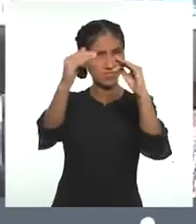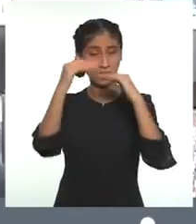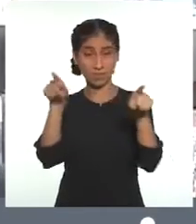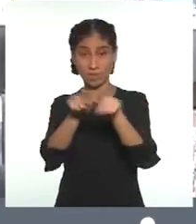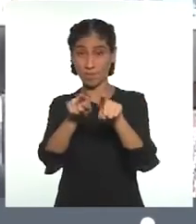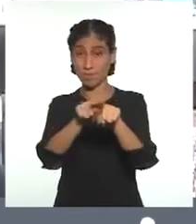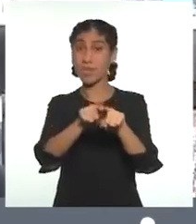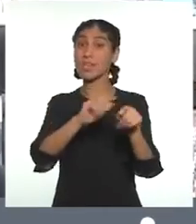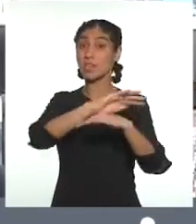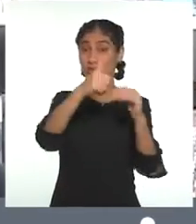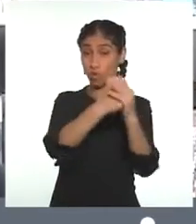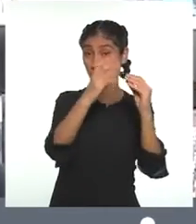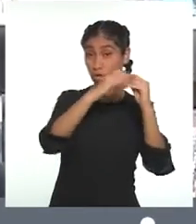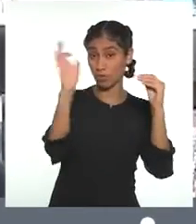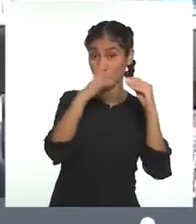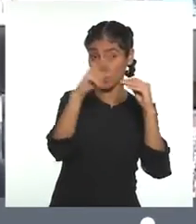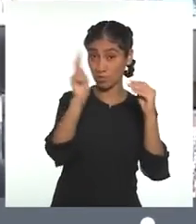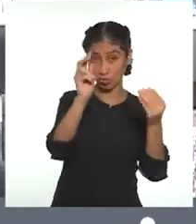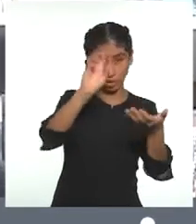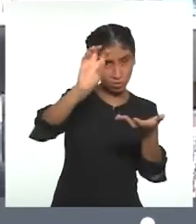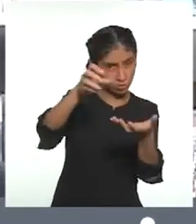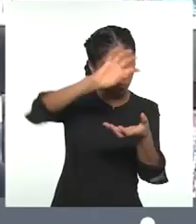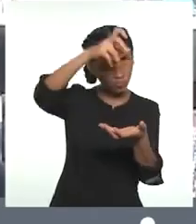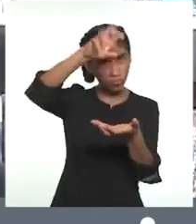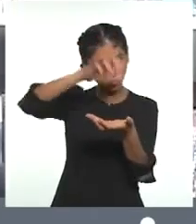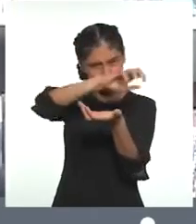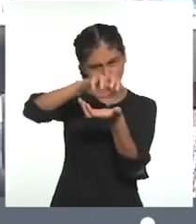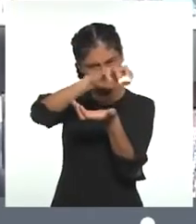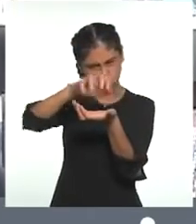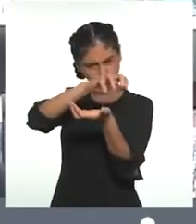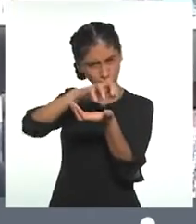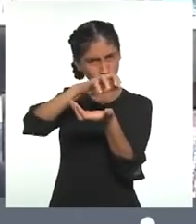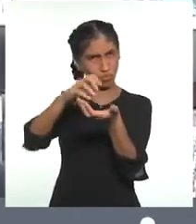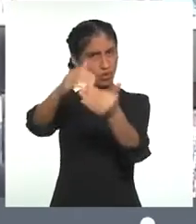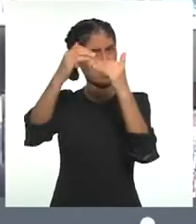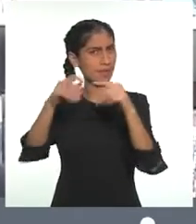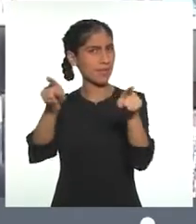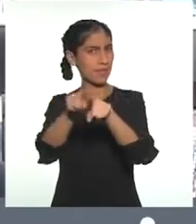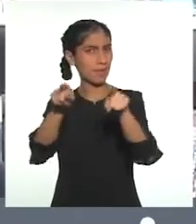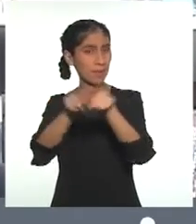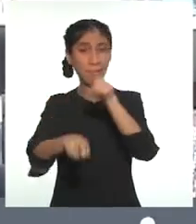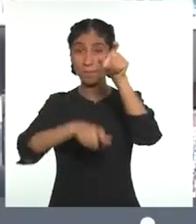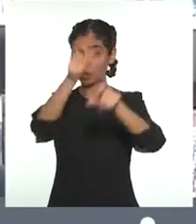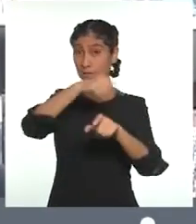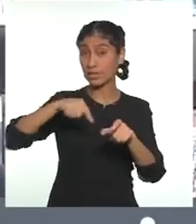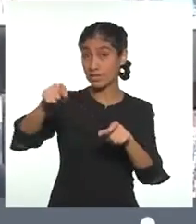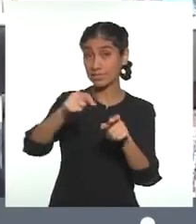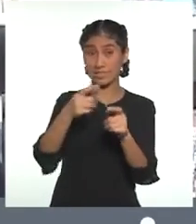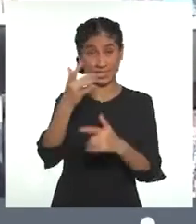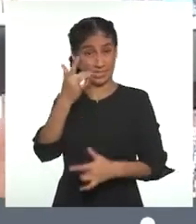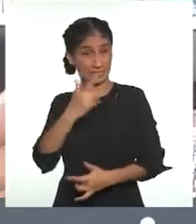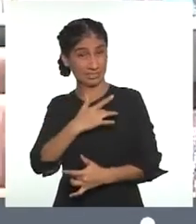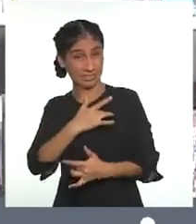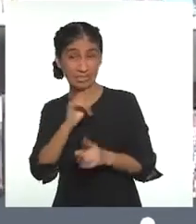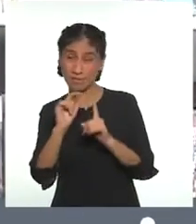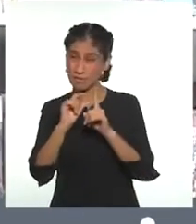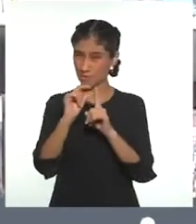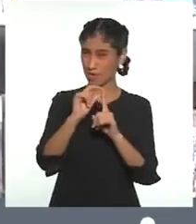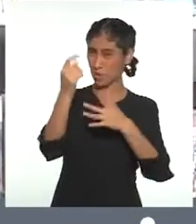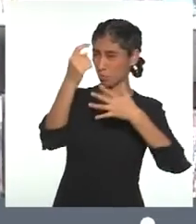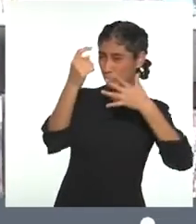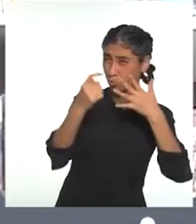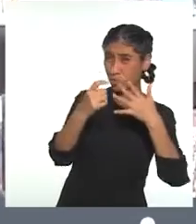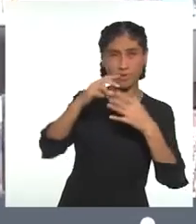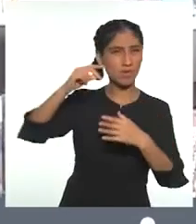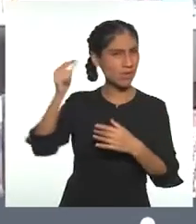la rápida e inmediata atención a los pacientes que presentaran los primeros síntomas. Dichas epidemias